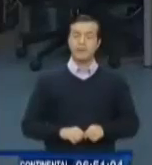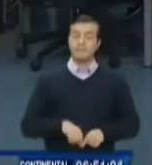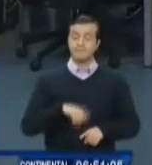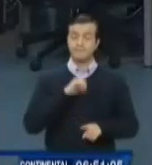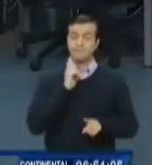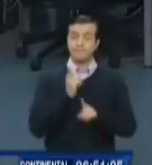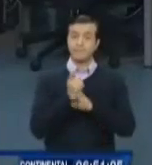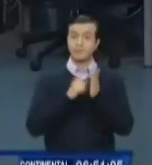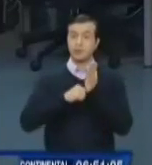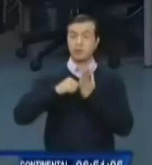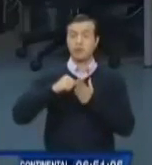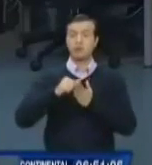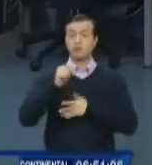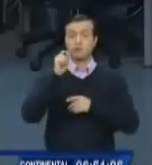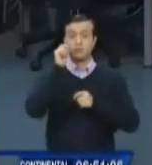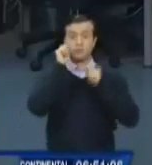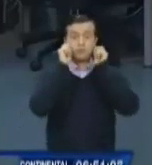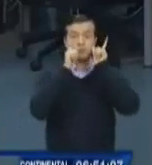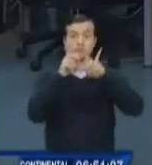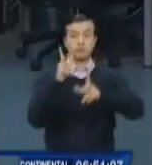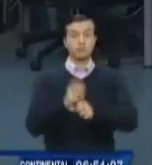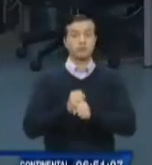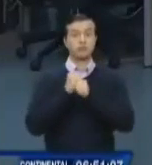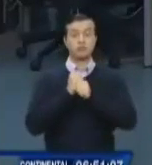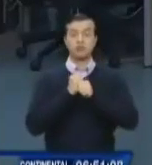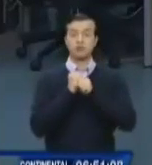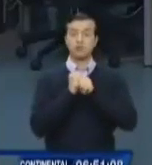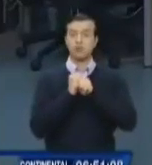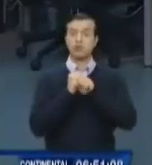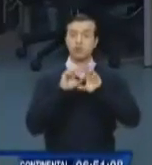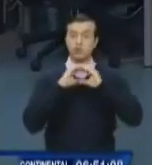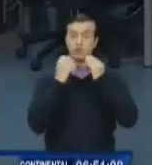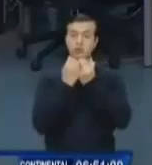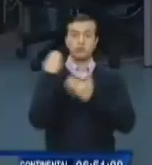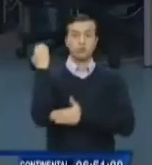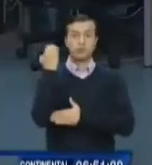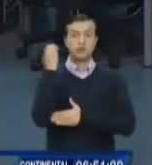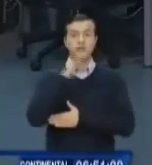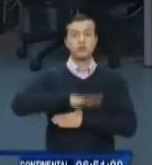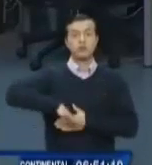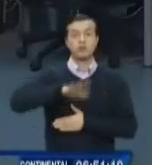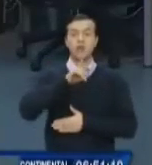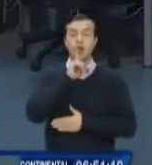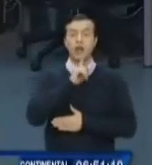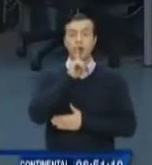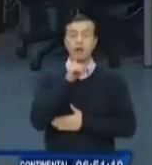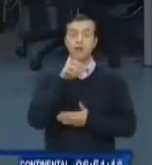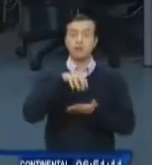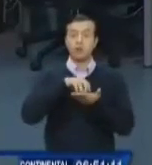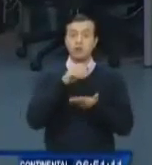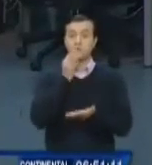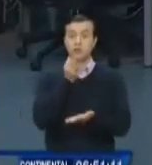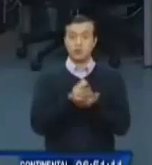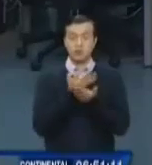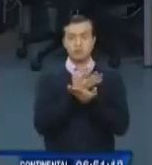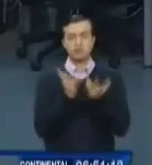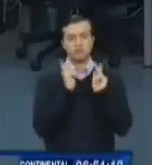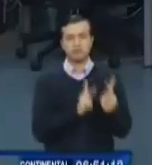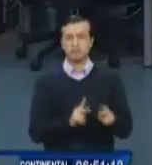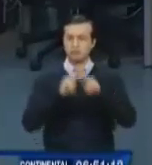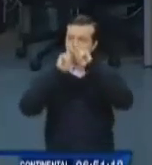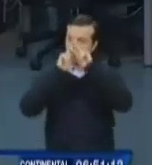Y por su parte, el ministro de Seguridad, César Navas, analizó junto con el Comité de Operaciones Emergentes de Salcedo, provincia de Cotopaxi, los diferentes planes